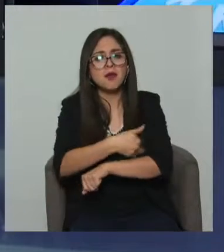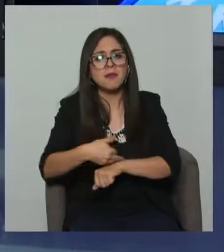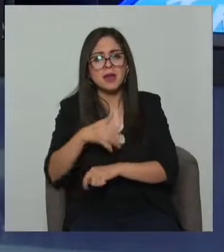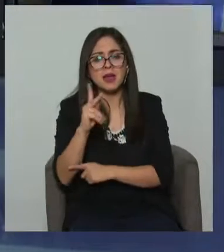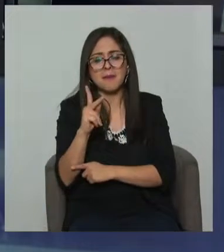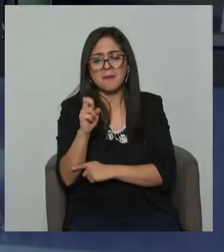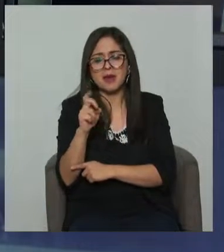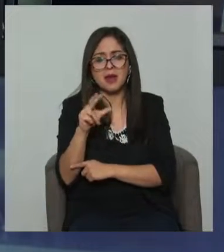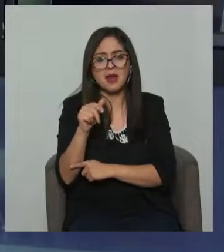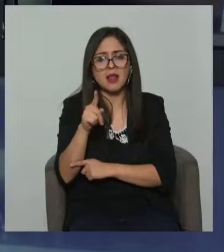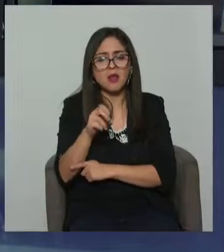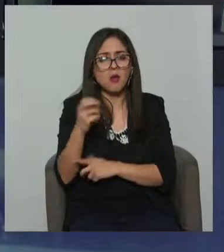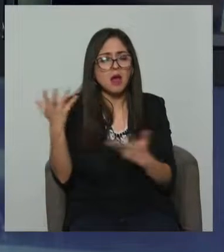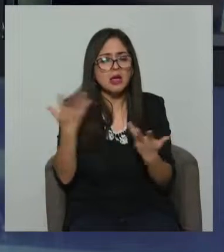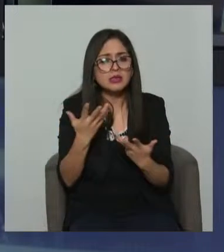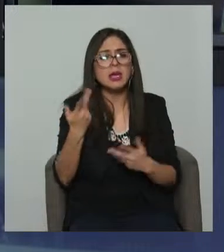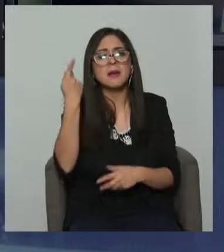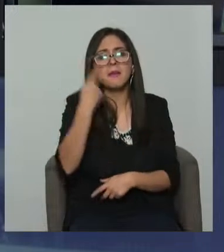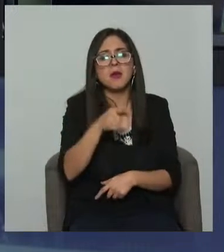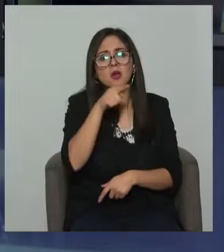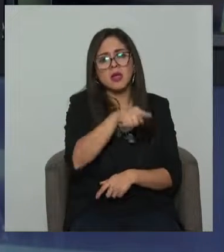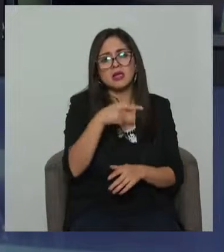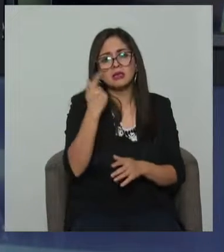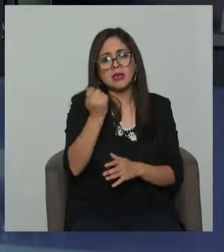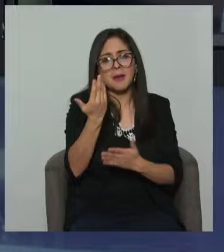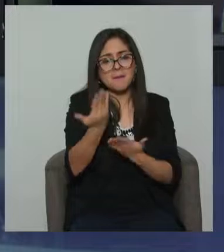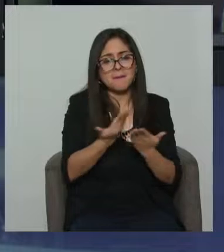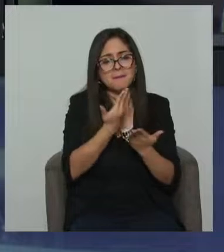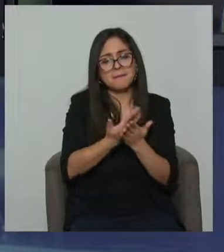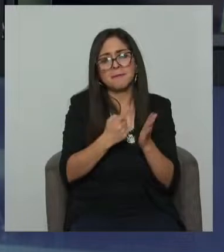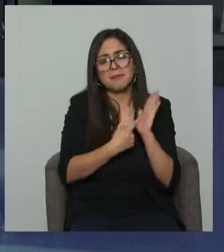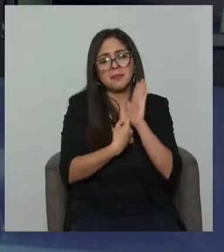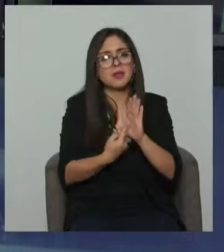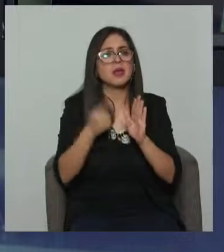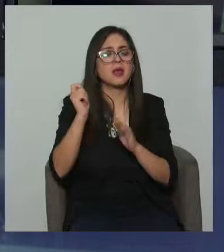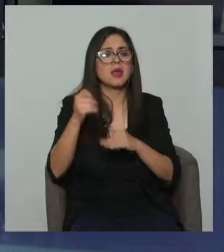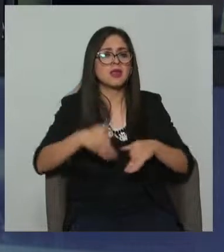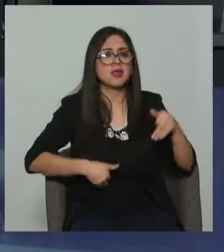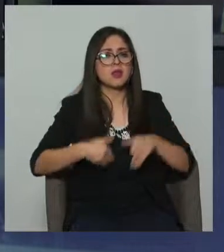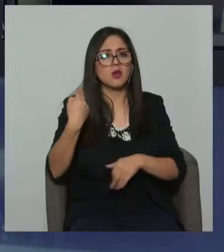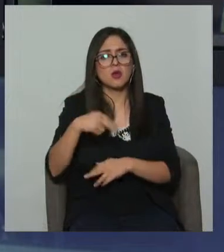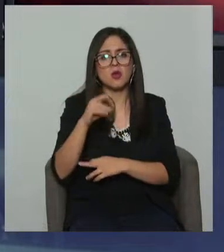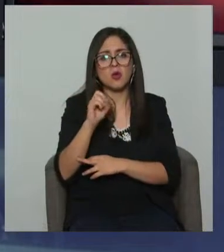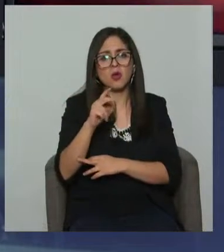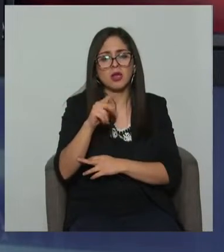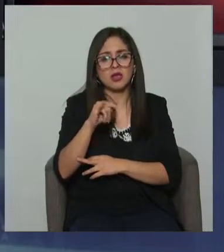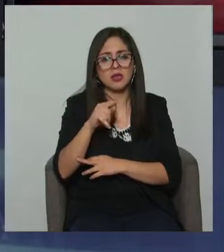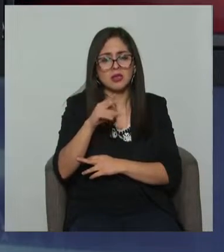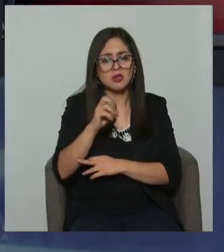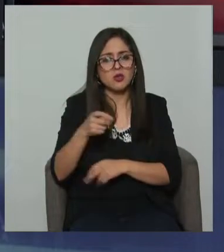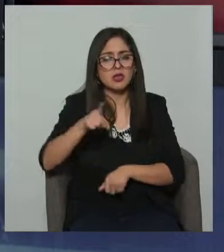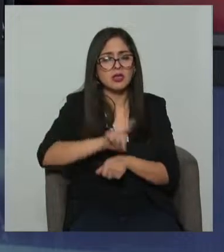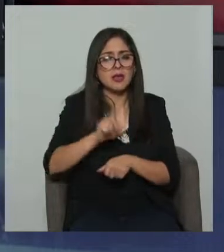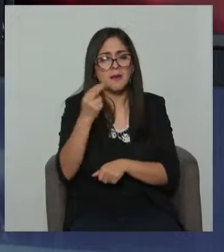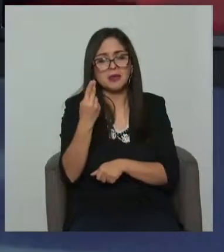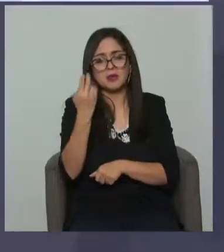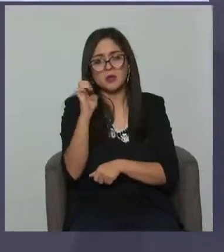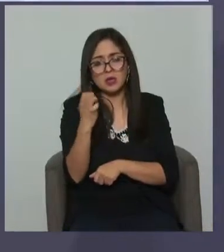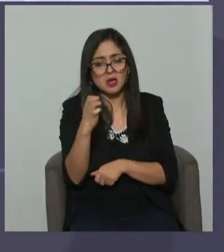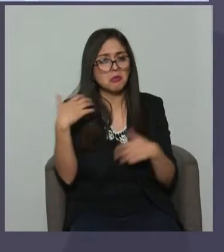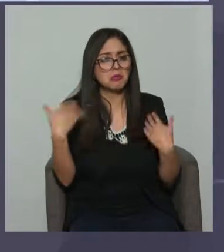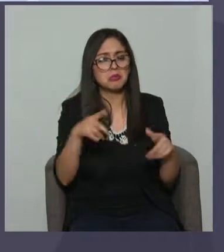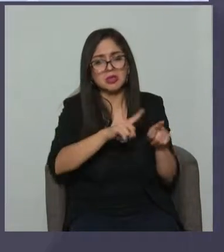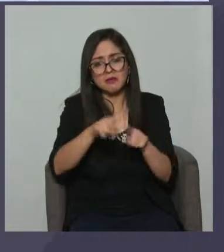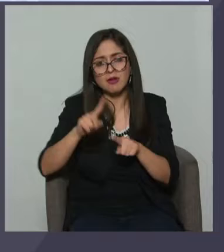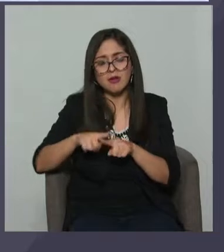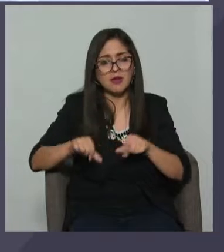Y ahí esto también va a ser la presentación en el Teatro Orientación el 25 de enero. Hay muchas actividades. Bueno, y